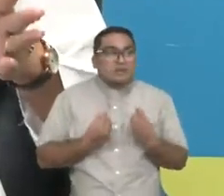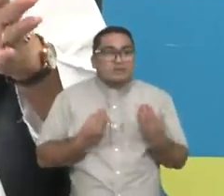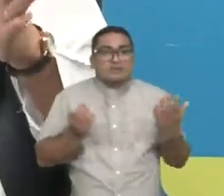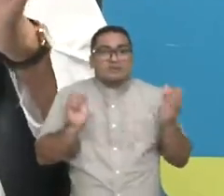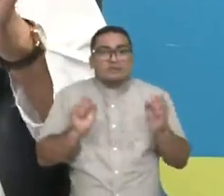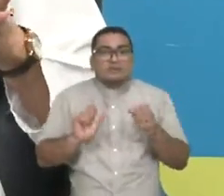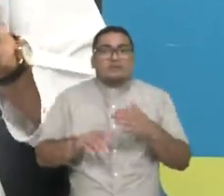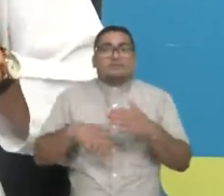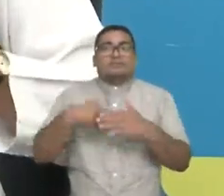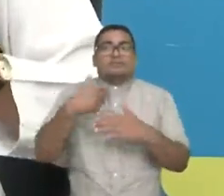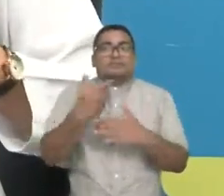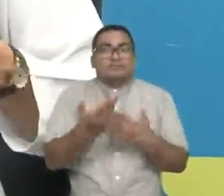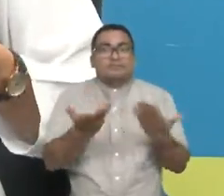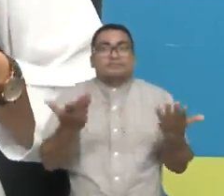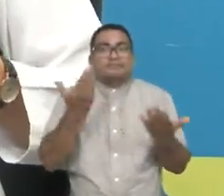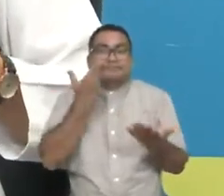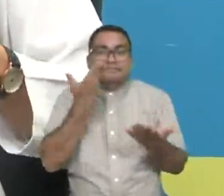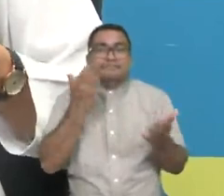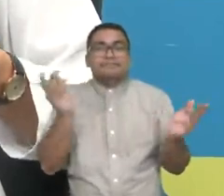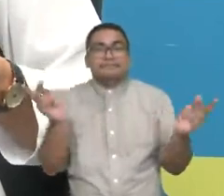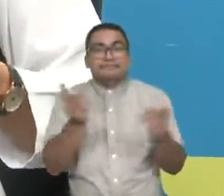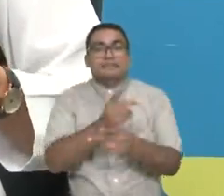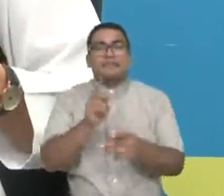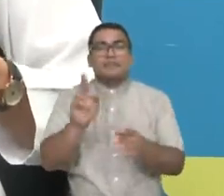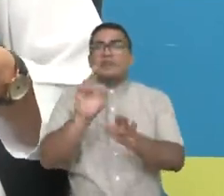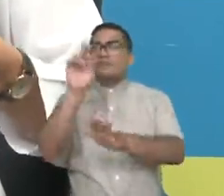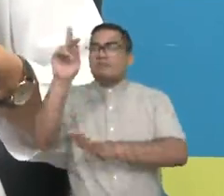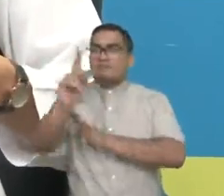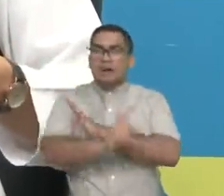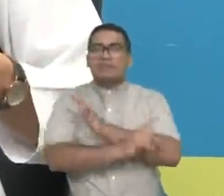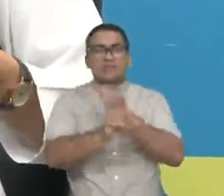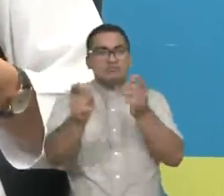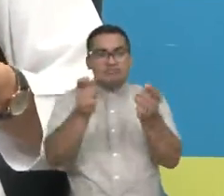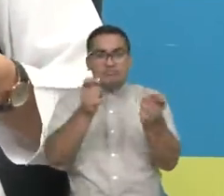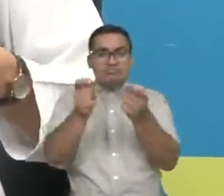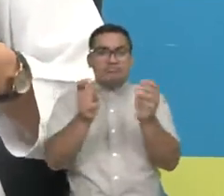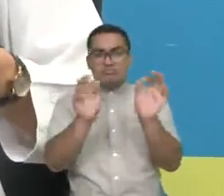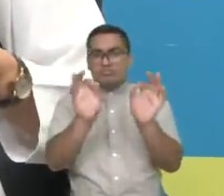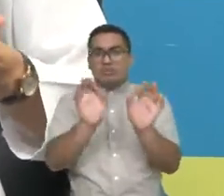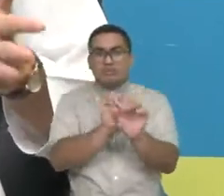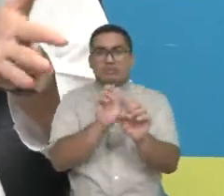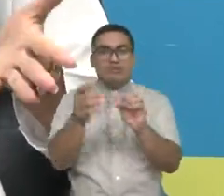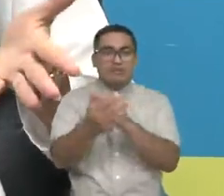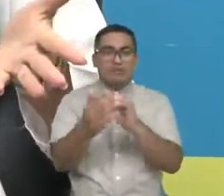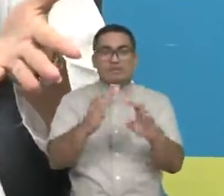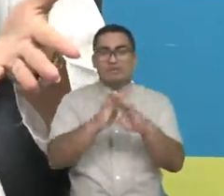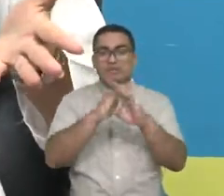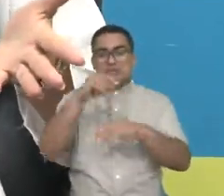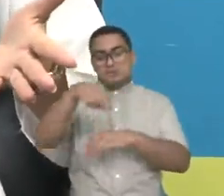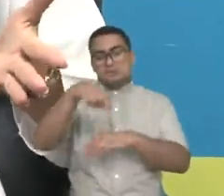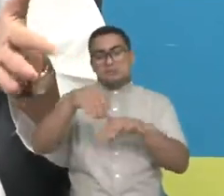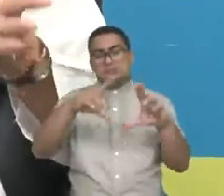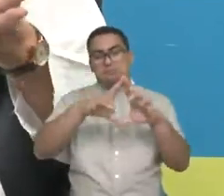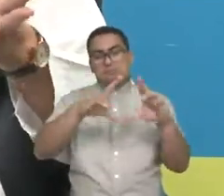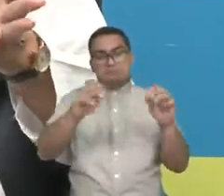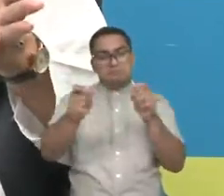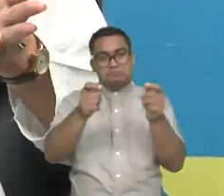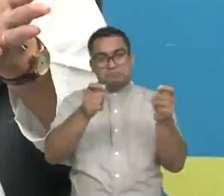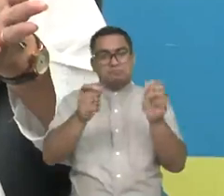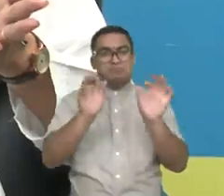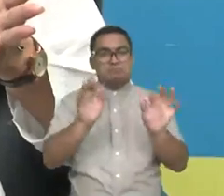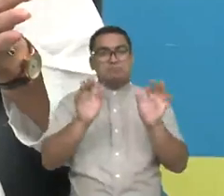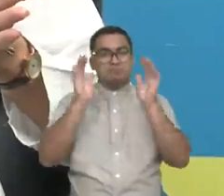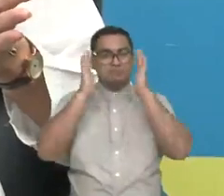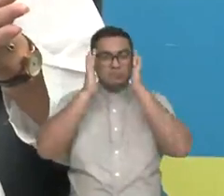¿verdad? Porque en cada país ya se está controlando, ya se ha venido controlando esto, y en Nicaragua no va a ser la excepción. Entonces, ¿qué